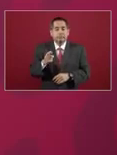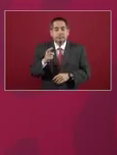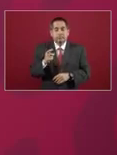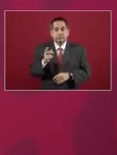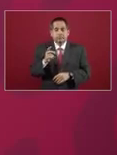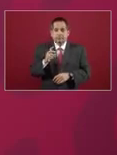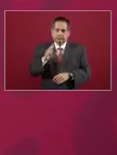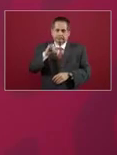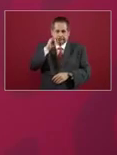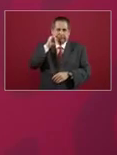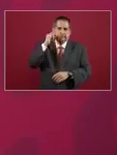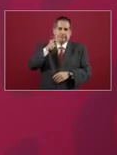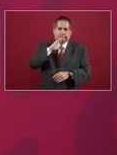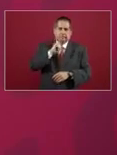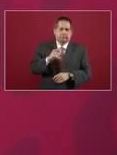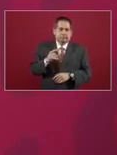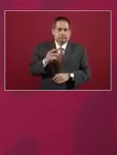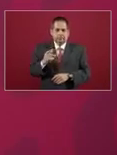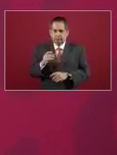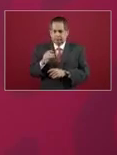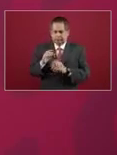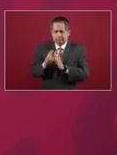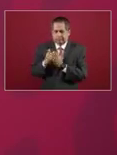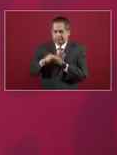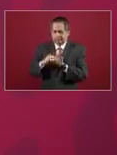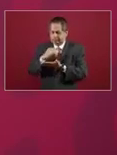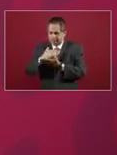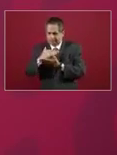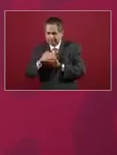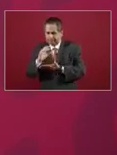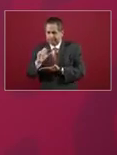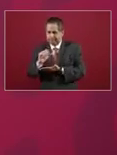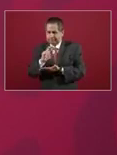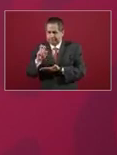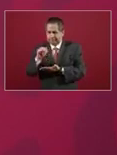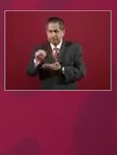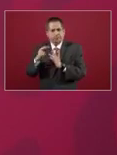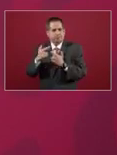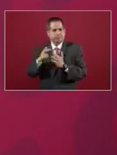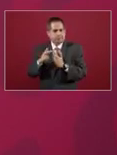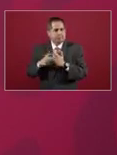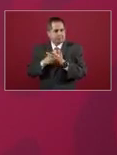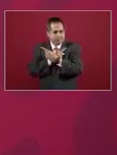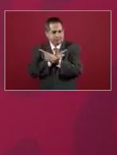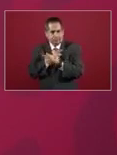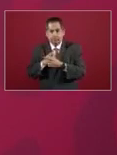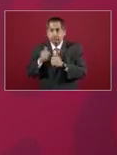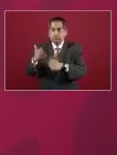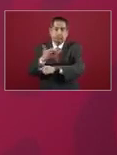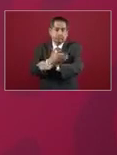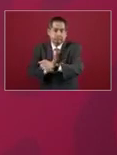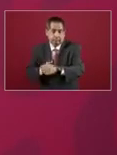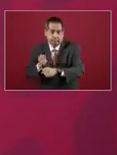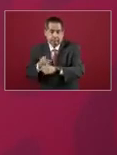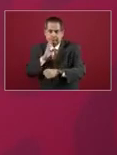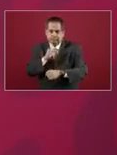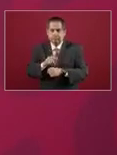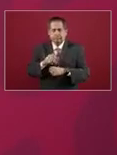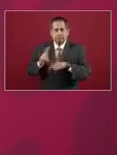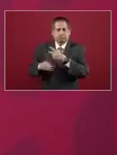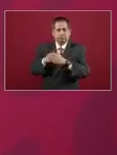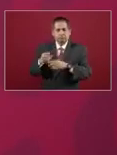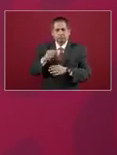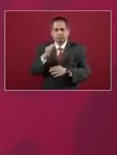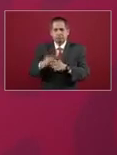es de mal gusto, ¿no? Dice Carreño en el manual, llegar tarde cuando tiene un compromiso,